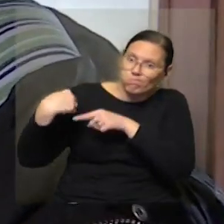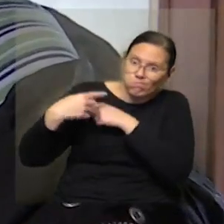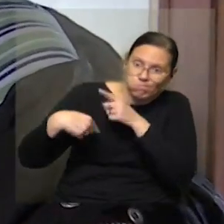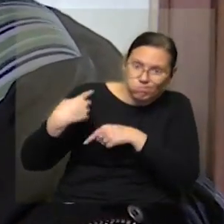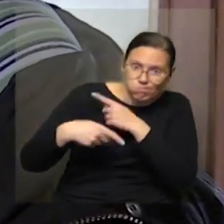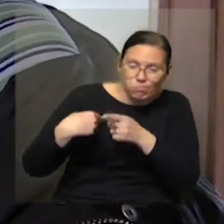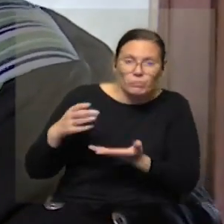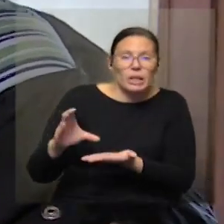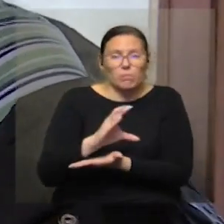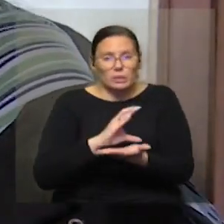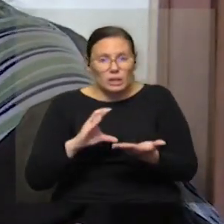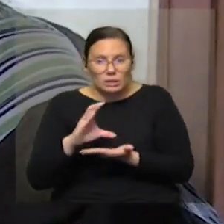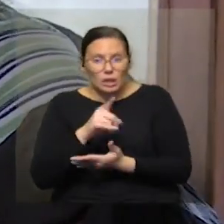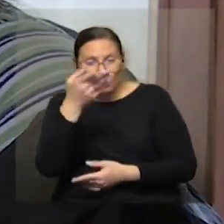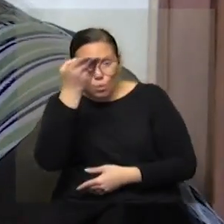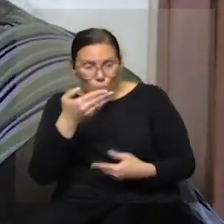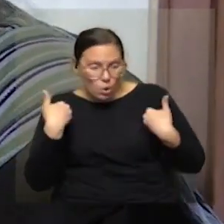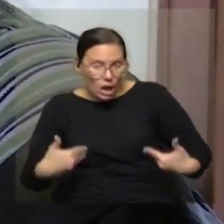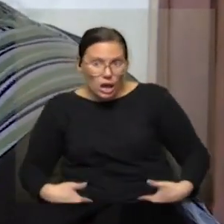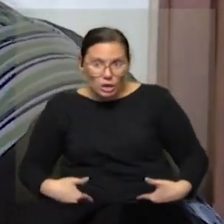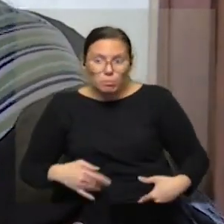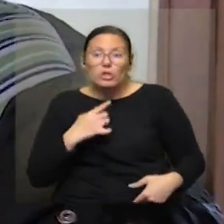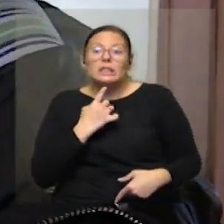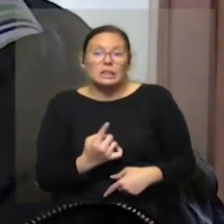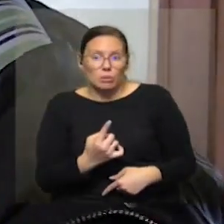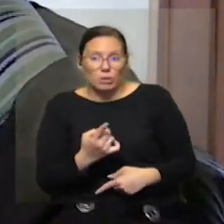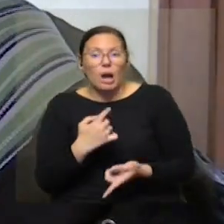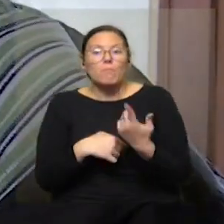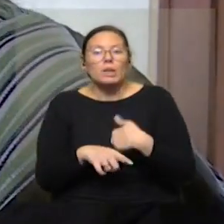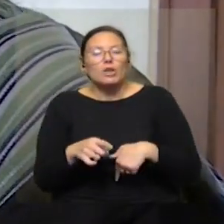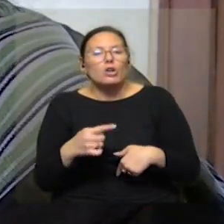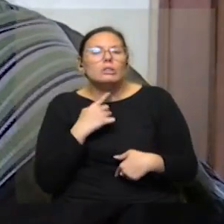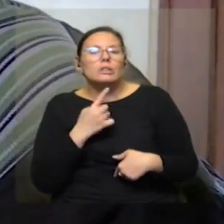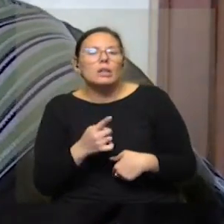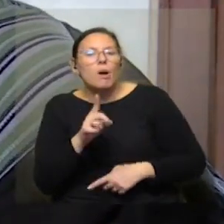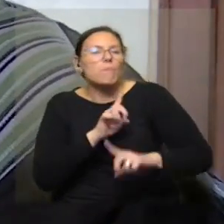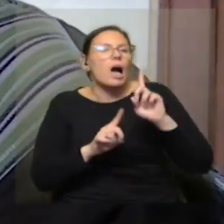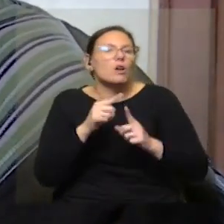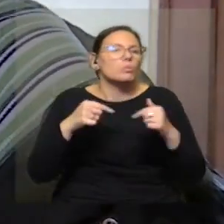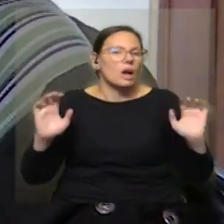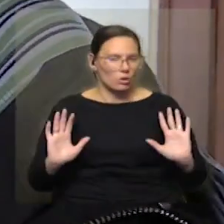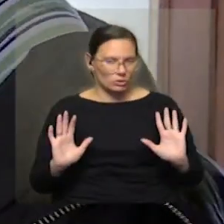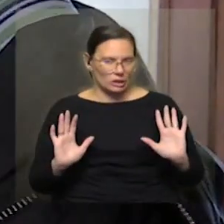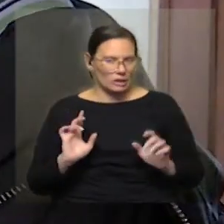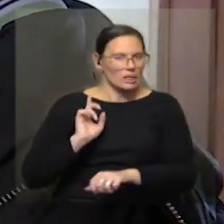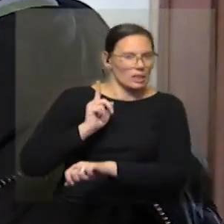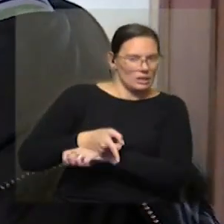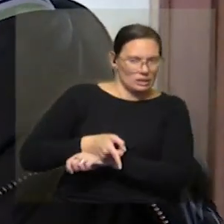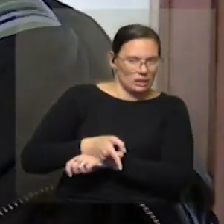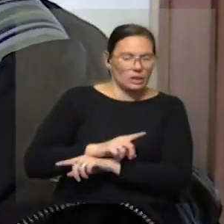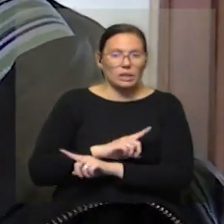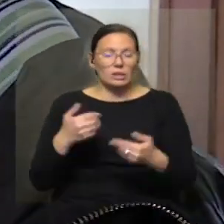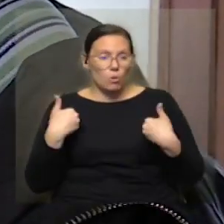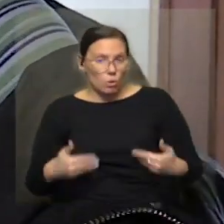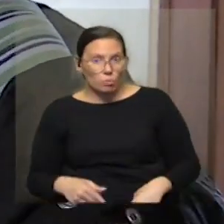totalmente capitalizada, que tu cuerpo sea funcional, pero en función de ciertos parámetros, y si no,